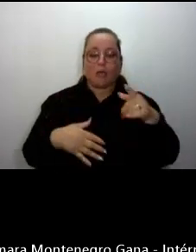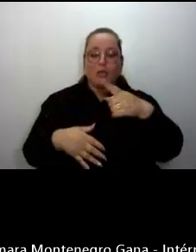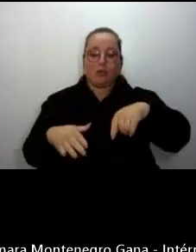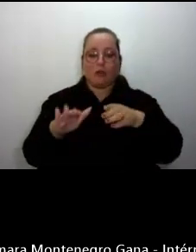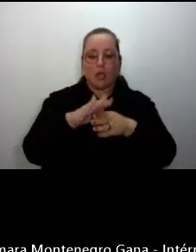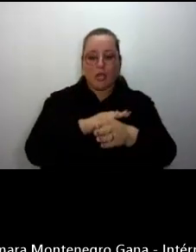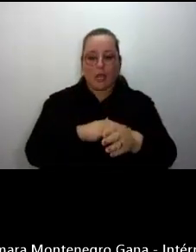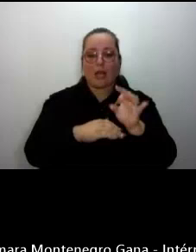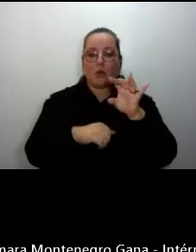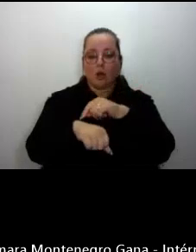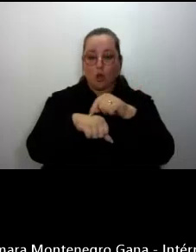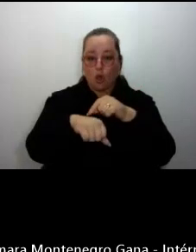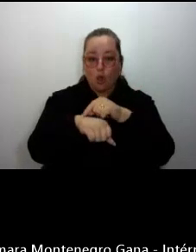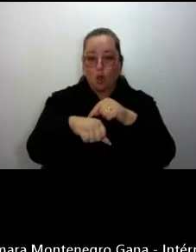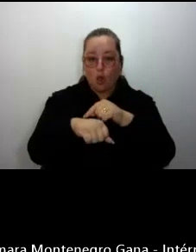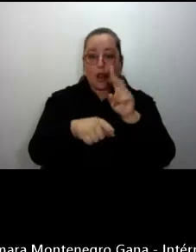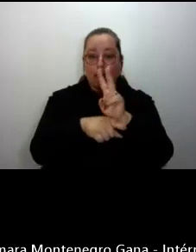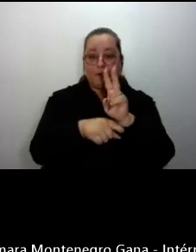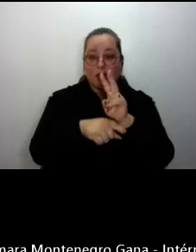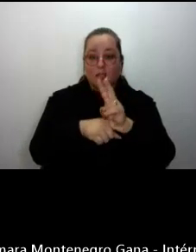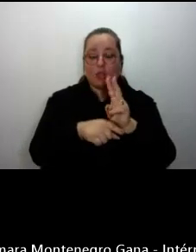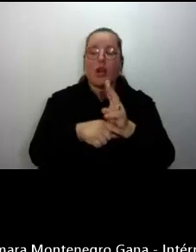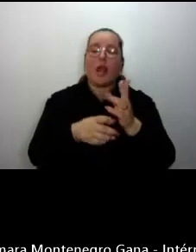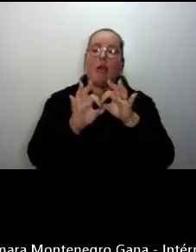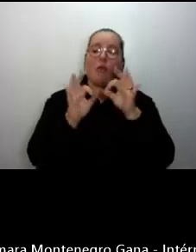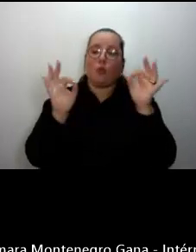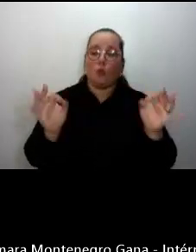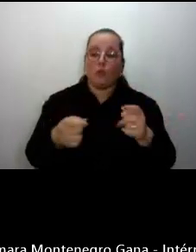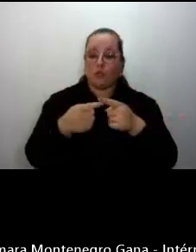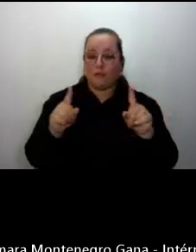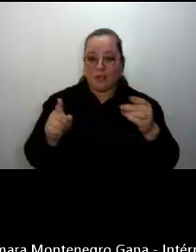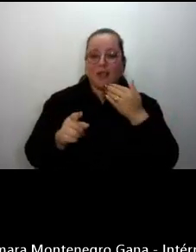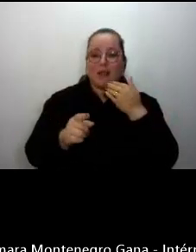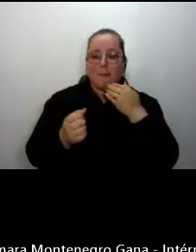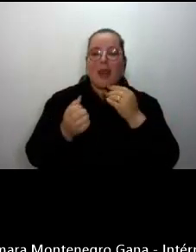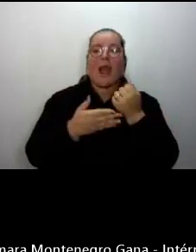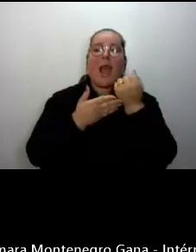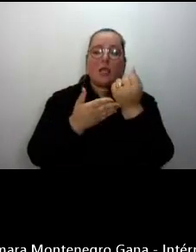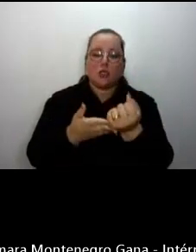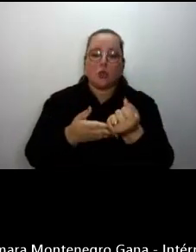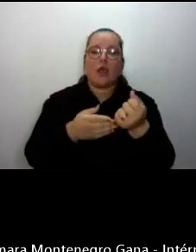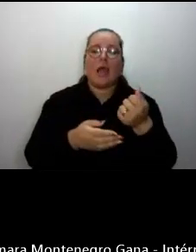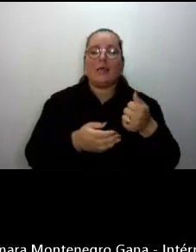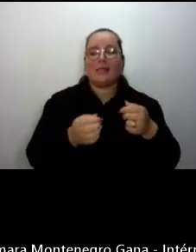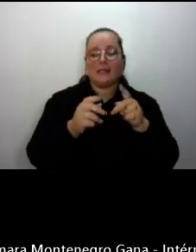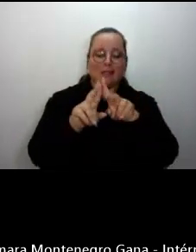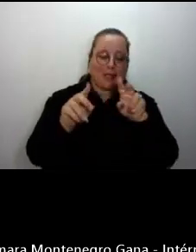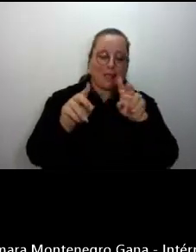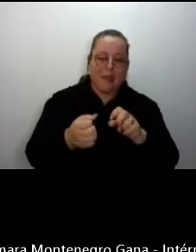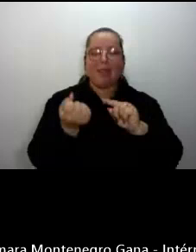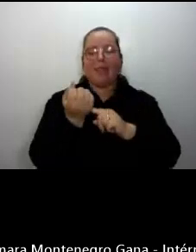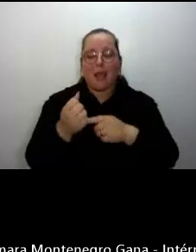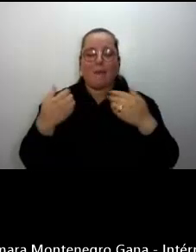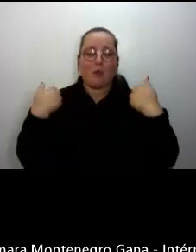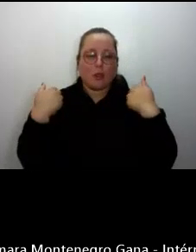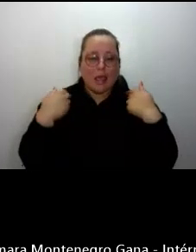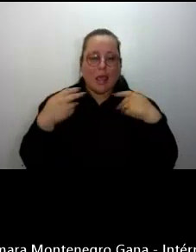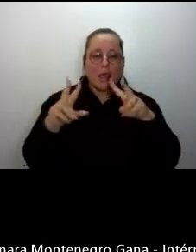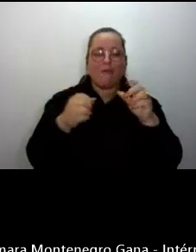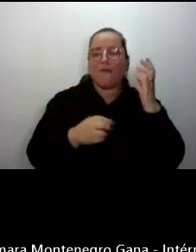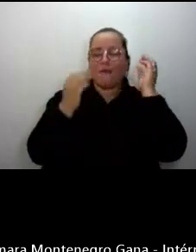las horas de profesora de educación diferencial, sino que también de asistentes técnicos, terapeutas ocupacionales, kinesiólogos,